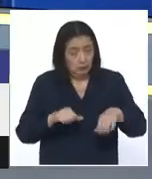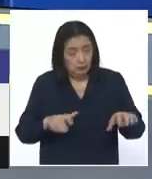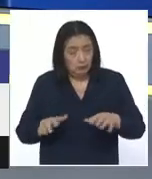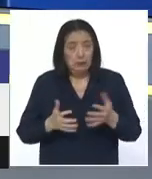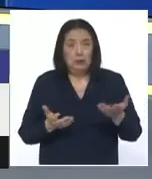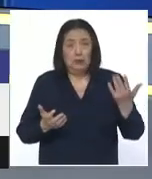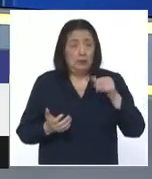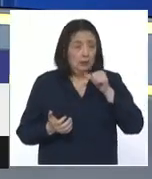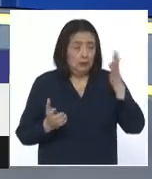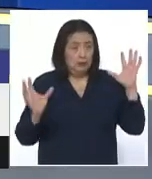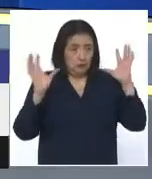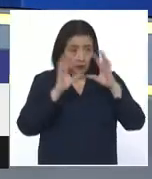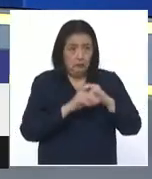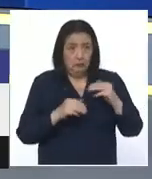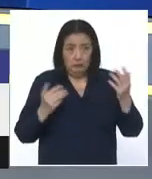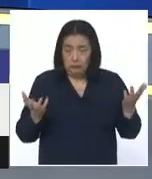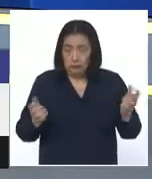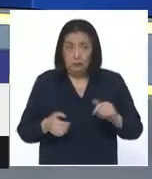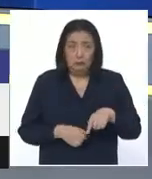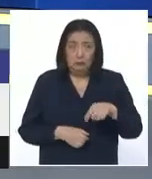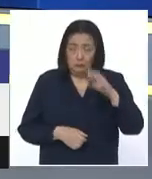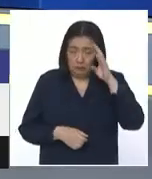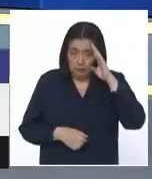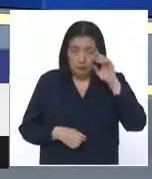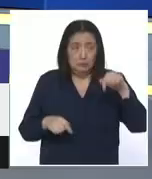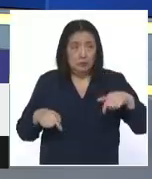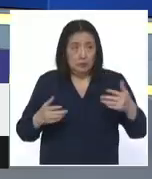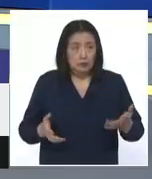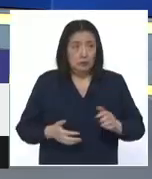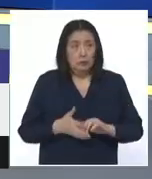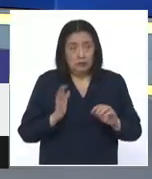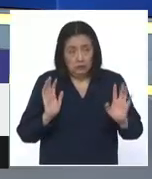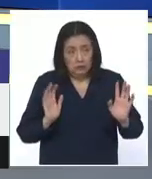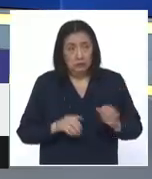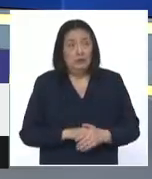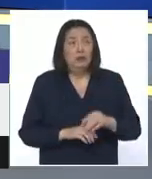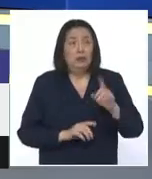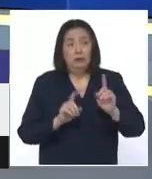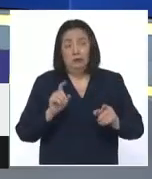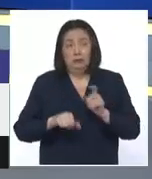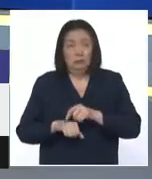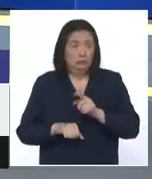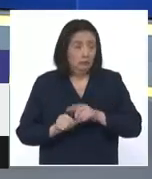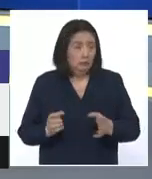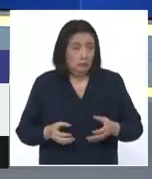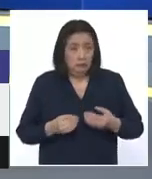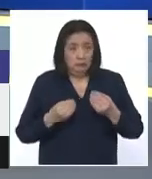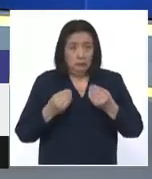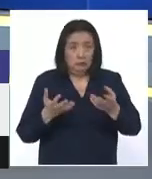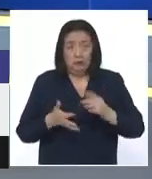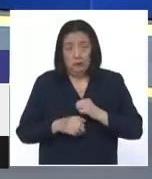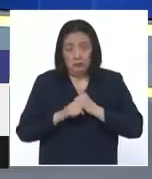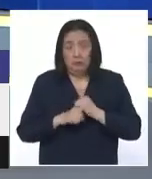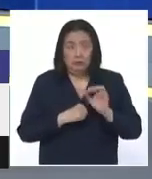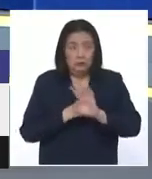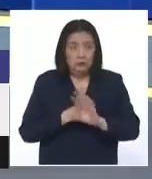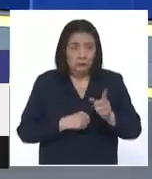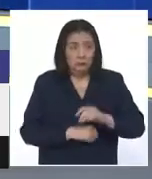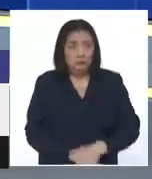la noche, que era que un policía iba a estar aquí al menos algunas horas para brindarles el tema, claro, de la seguridad.